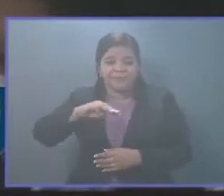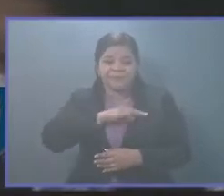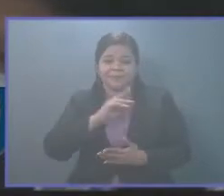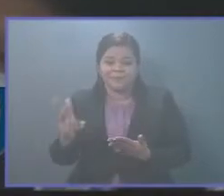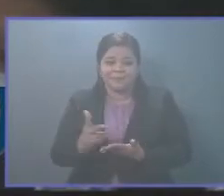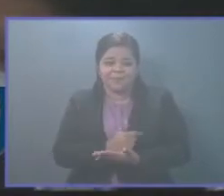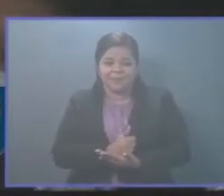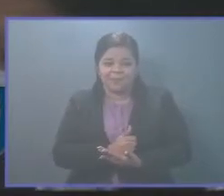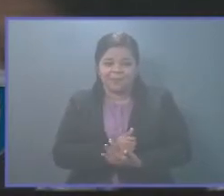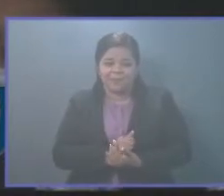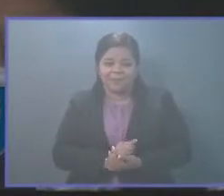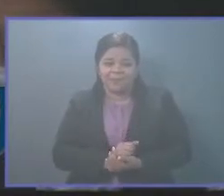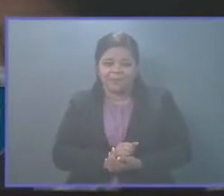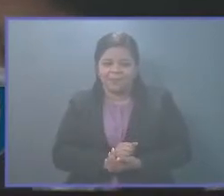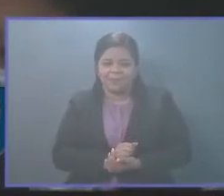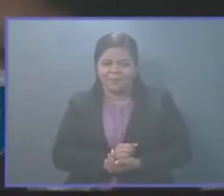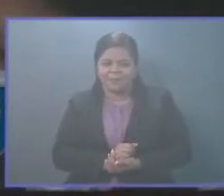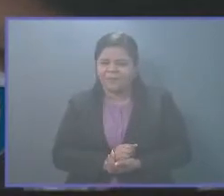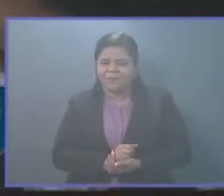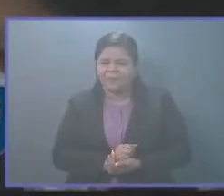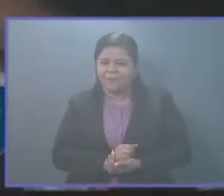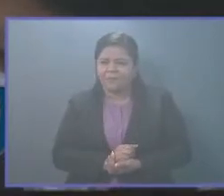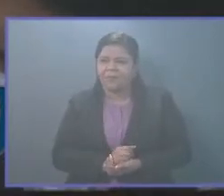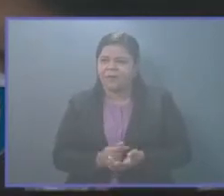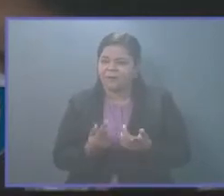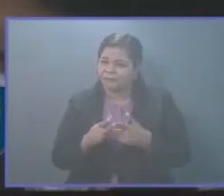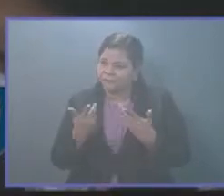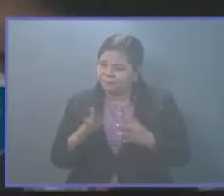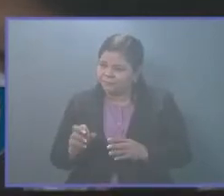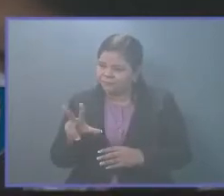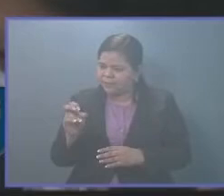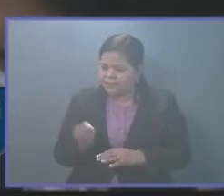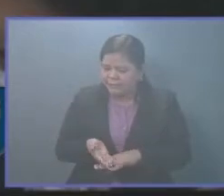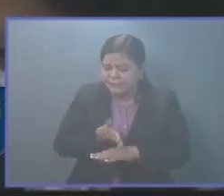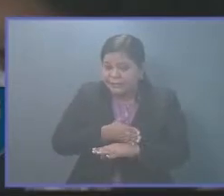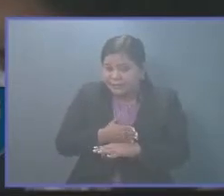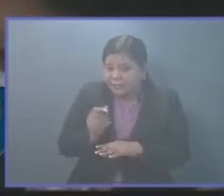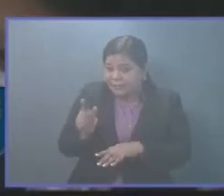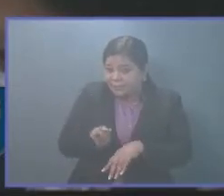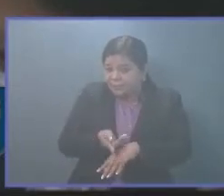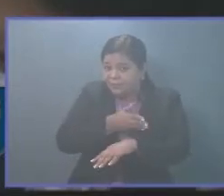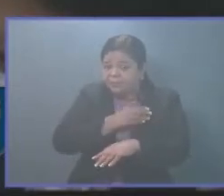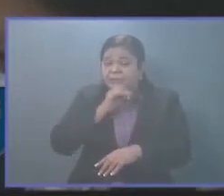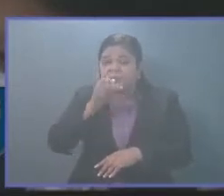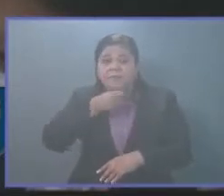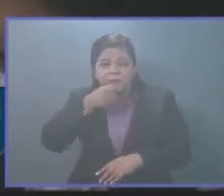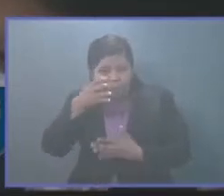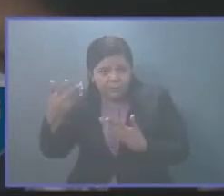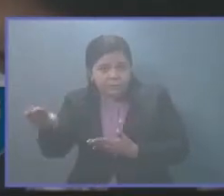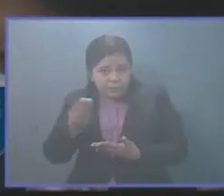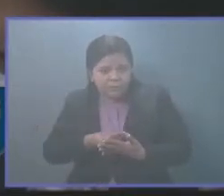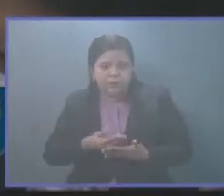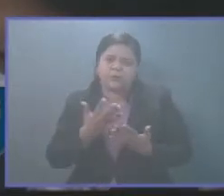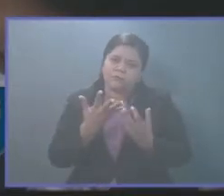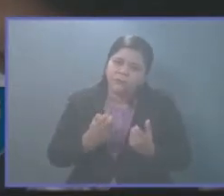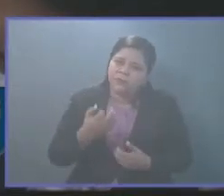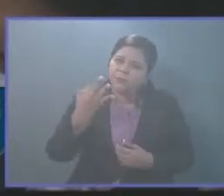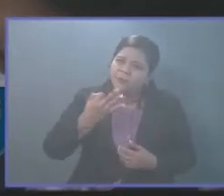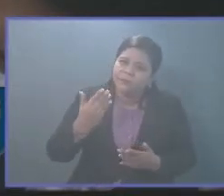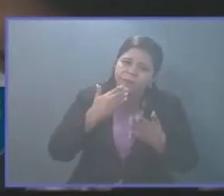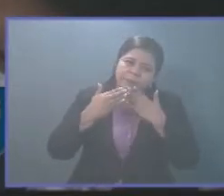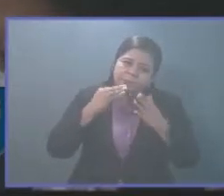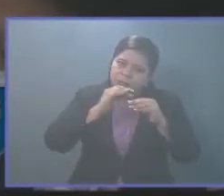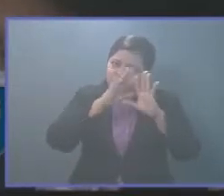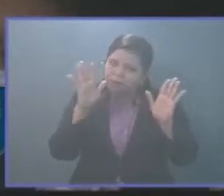incompleta. Y hace 30 segundos ha dicho de que los informes han venido. Quisiera, por favor, una precisión al